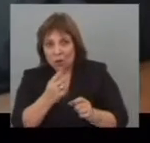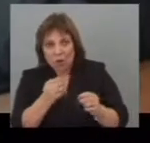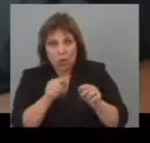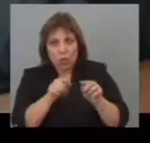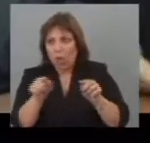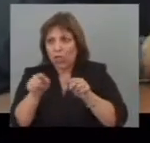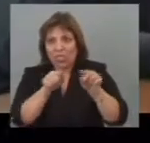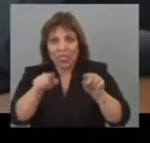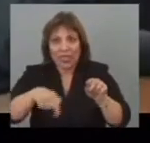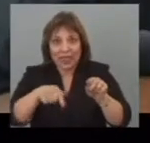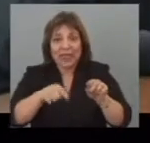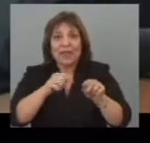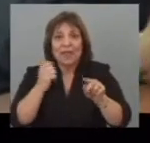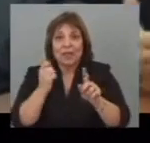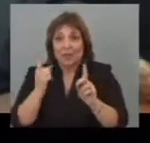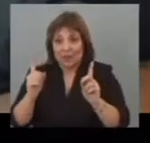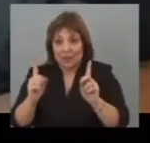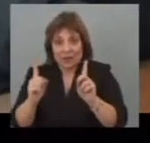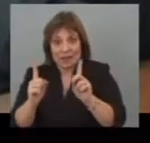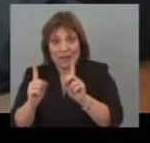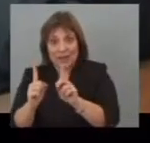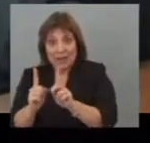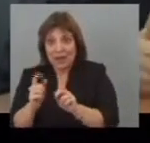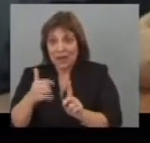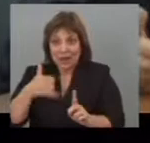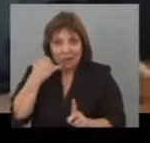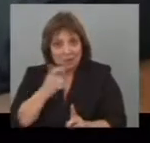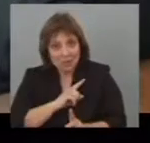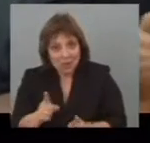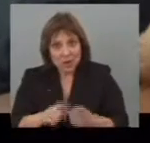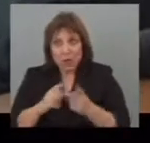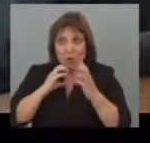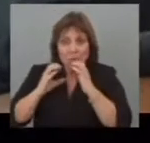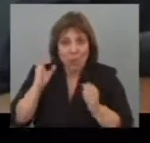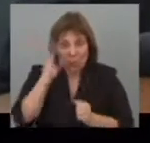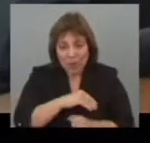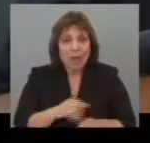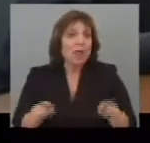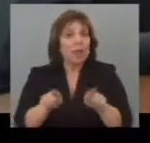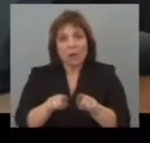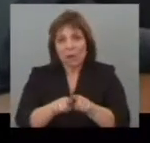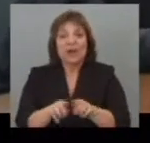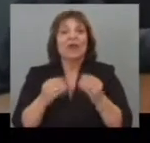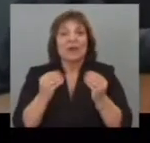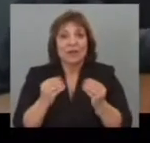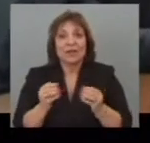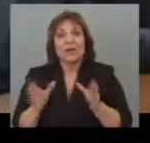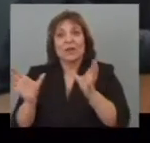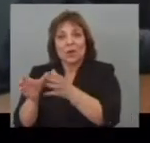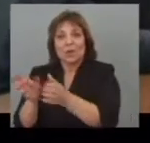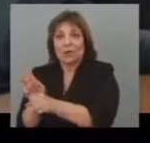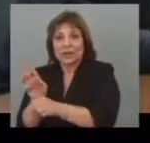el ofensor se viene acercando hacia ella y no nos atiende el teléfono, no podemos comunicarnos, bueno, nosotros de igual forma, ¿qué hacemos? Proteger a la